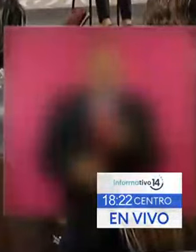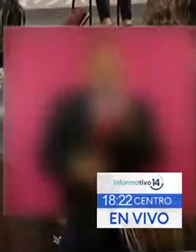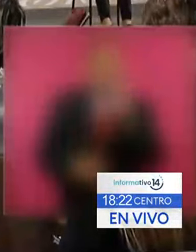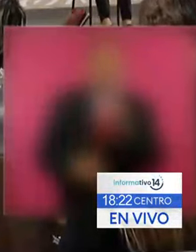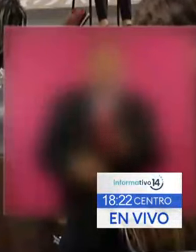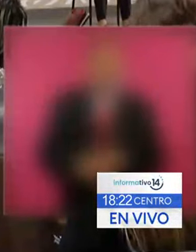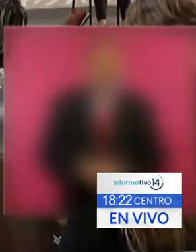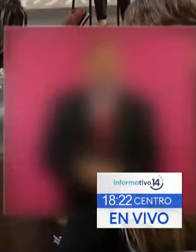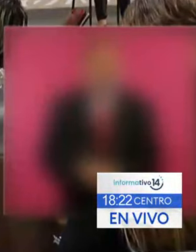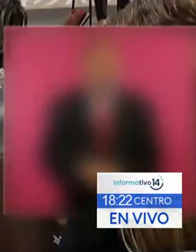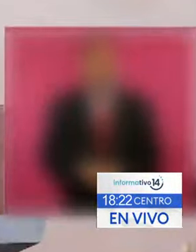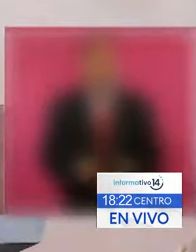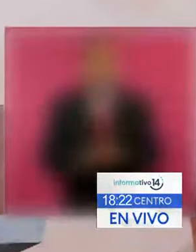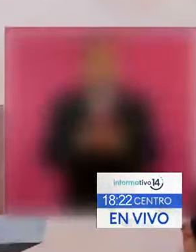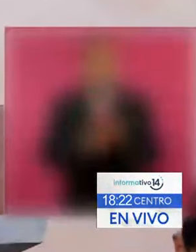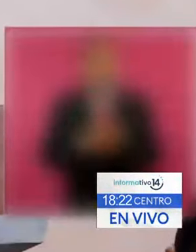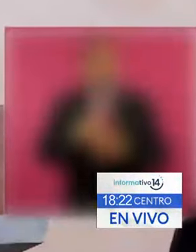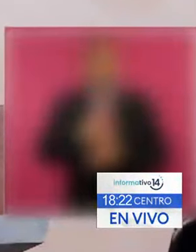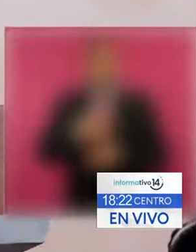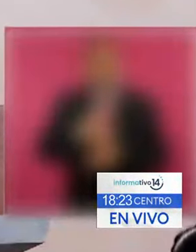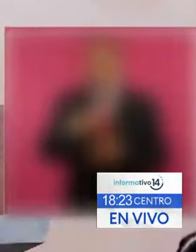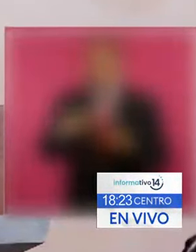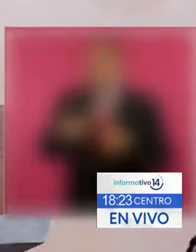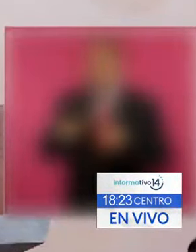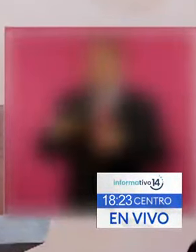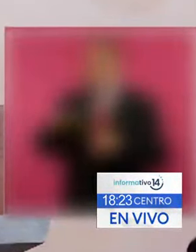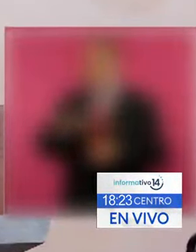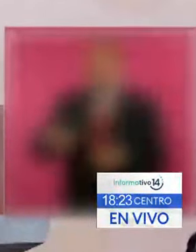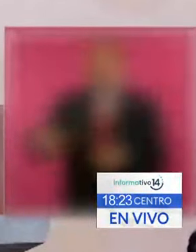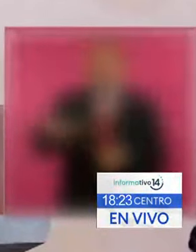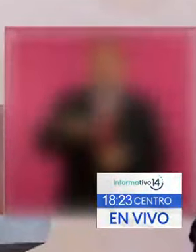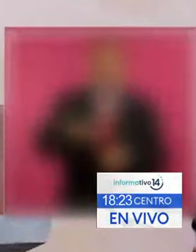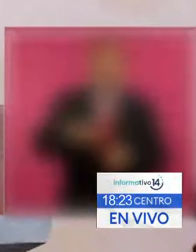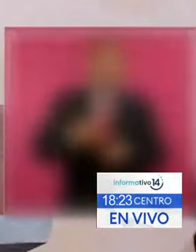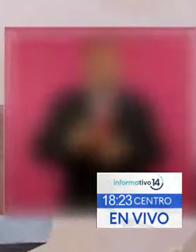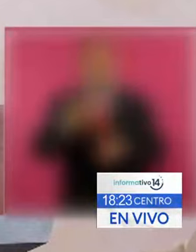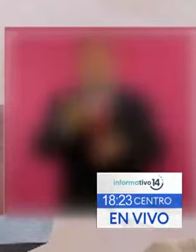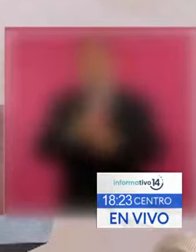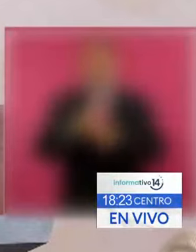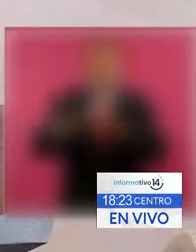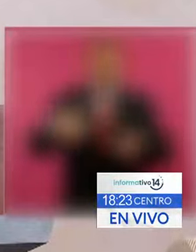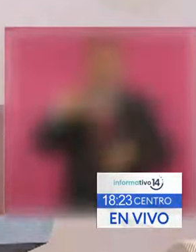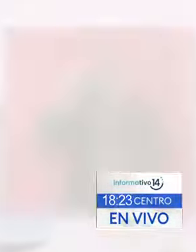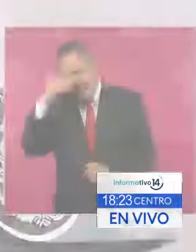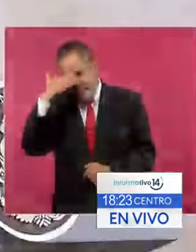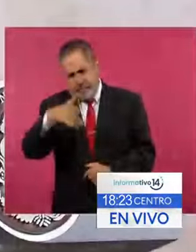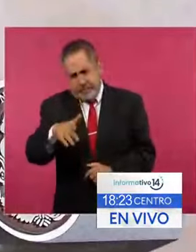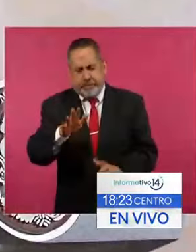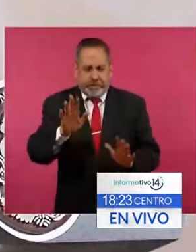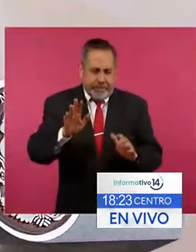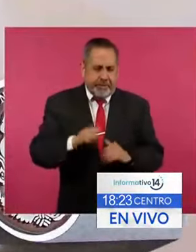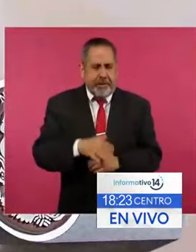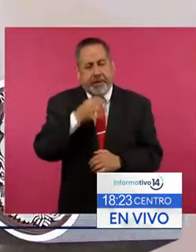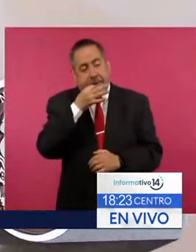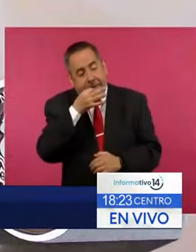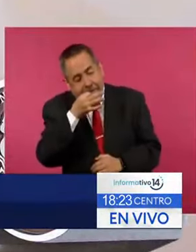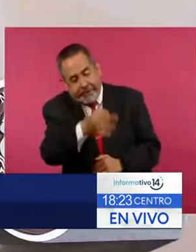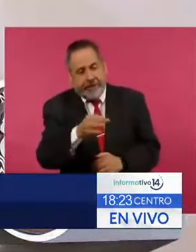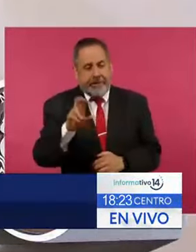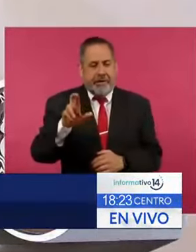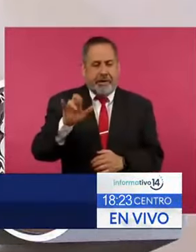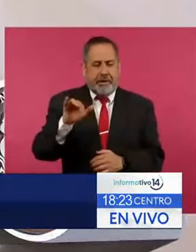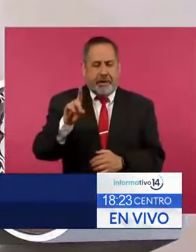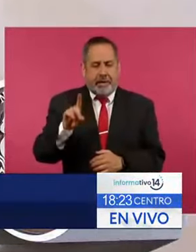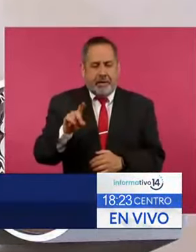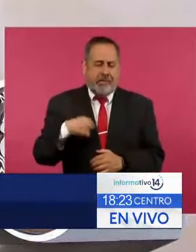durante décadas ha interpuesto litigios para evadir el pago de impuestos. Decirle a Ricardo que